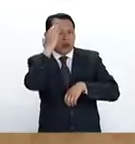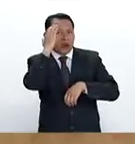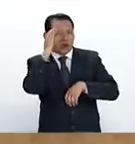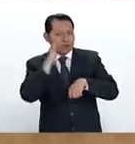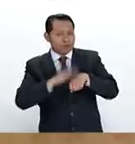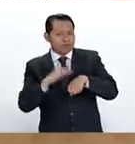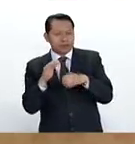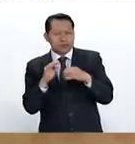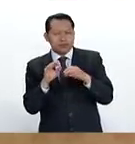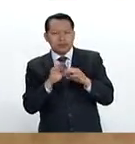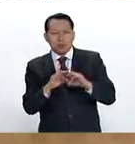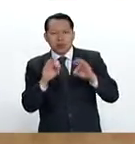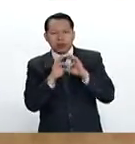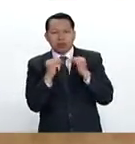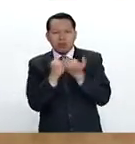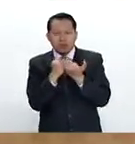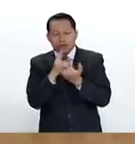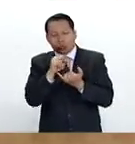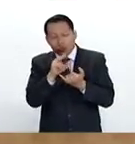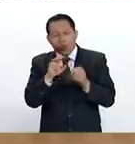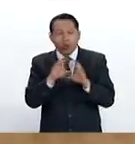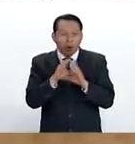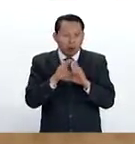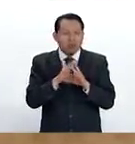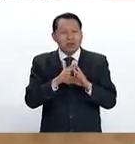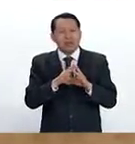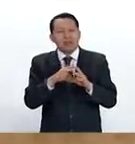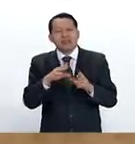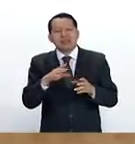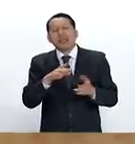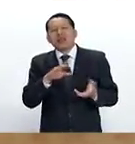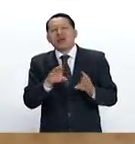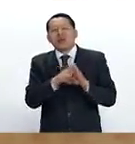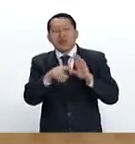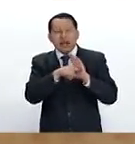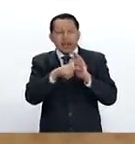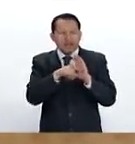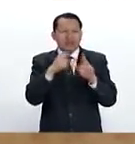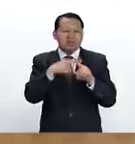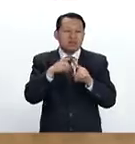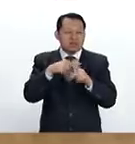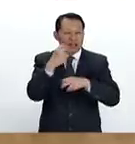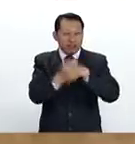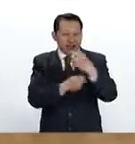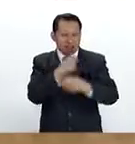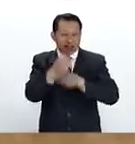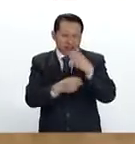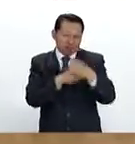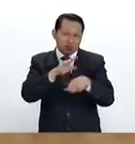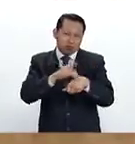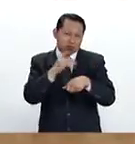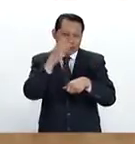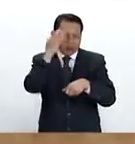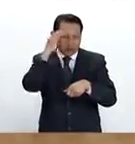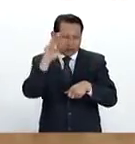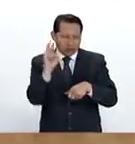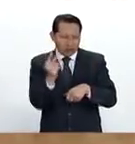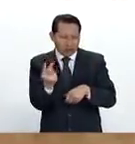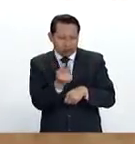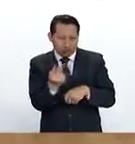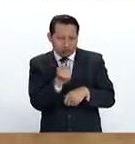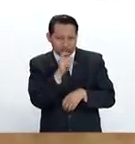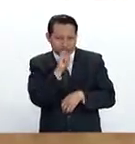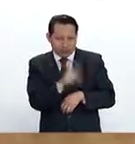más y no continúen permeando estos prejuicios que están basados esencialmente en el desconocimiento mutuo, ¿no?